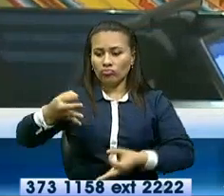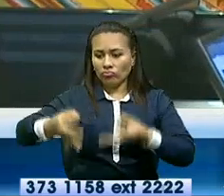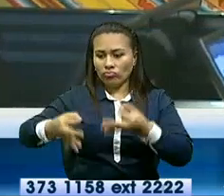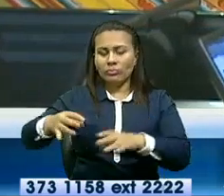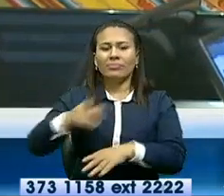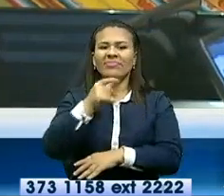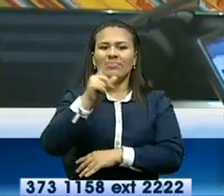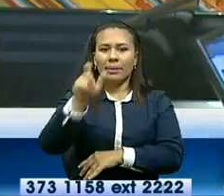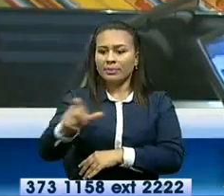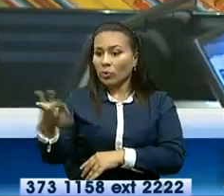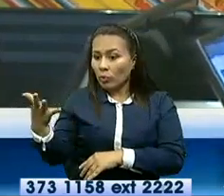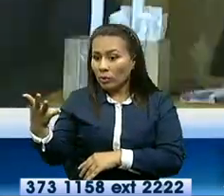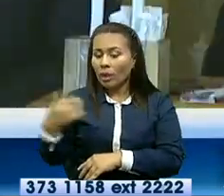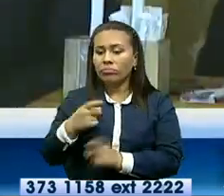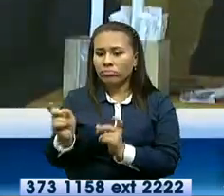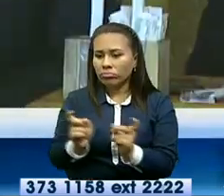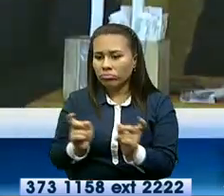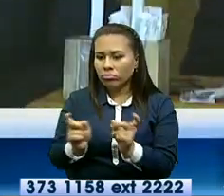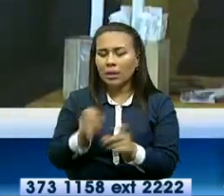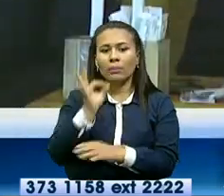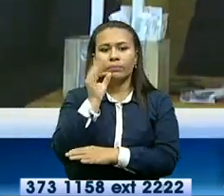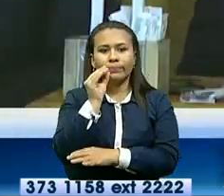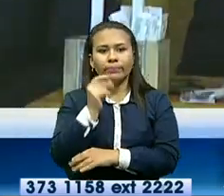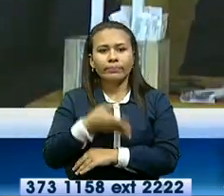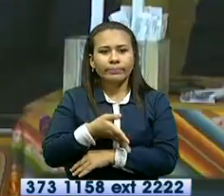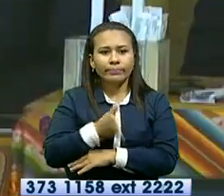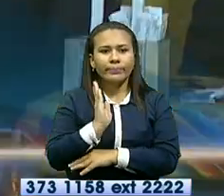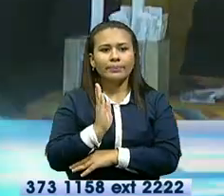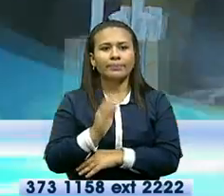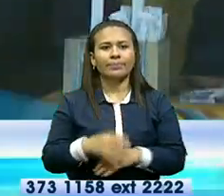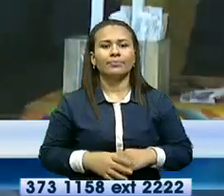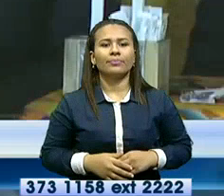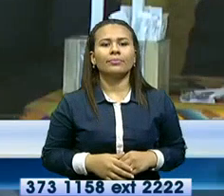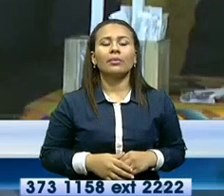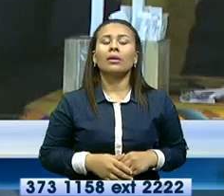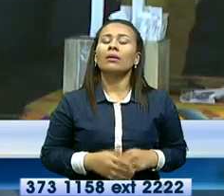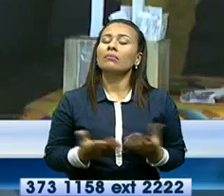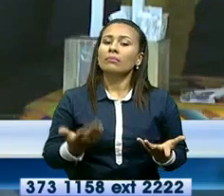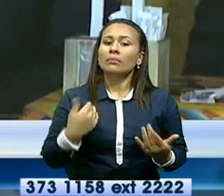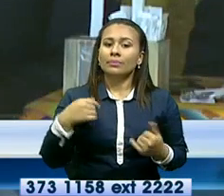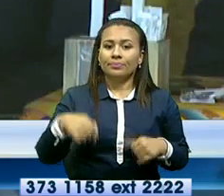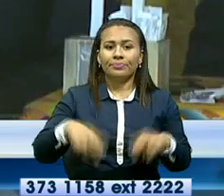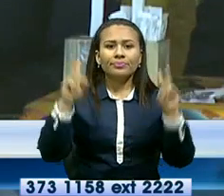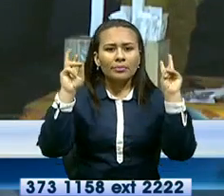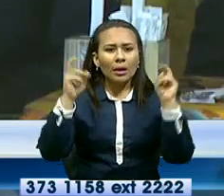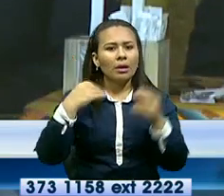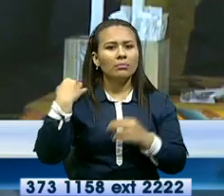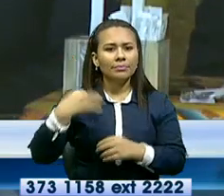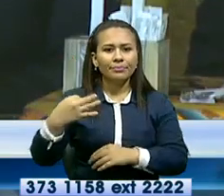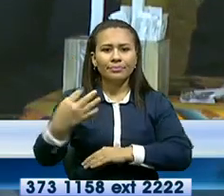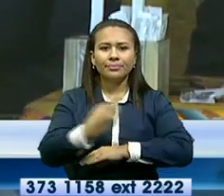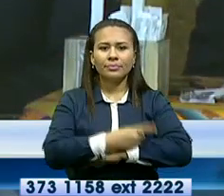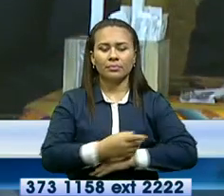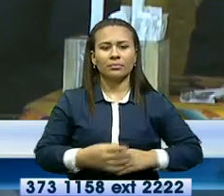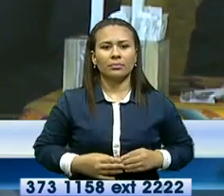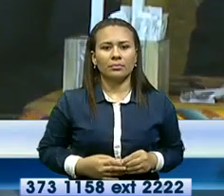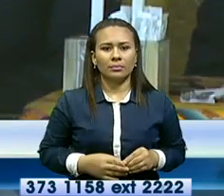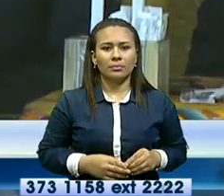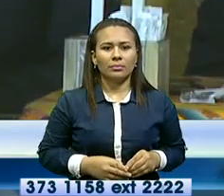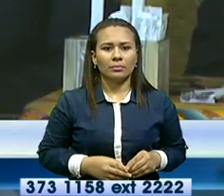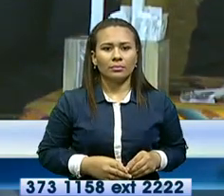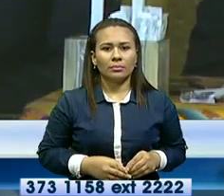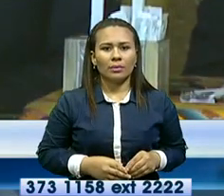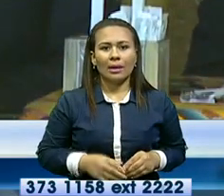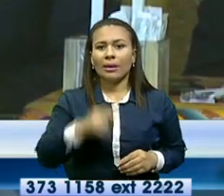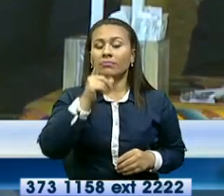ausencia en materia de tránsito. Entonces podría reformarse la ley para que también en estos temas que son del día a día, el responsable que produce un delito y se